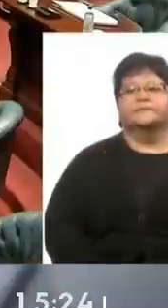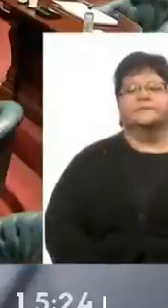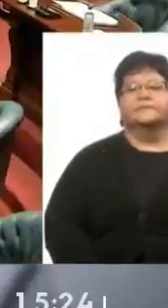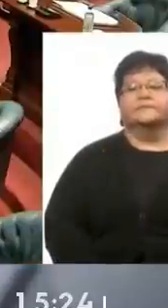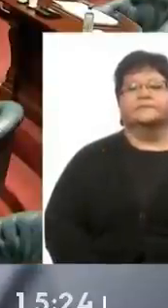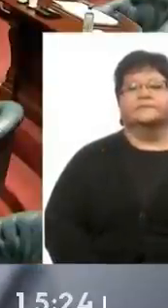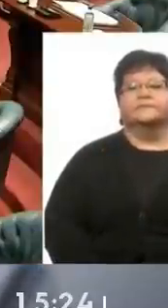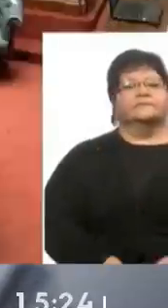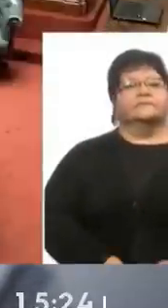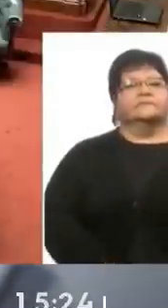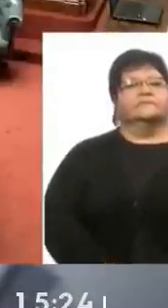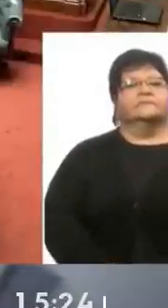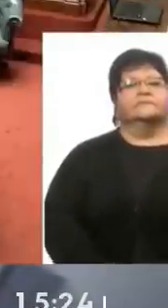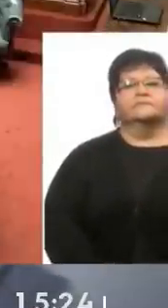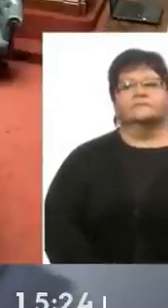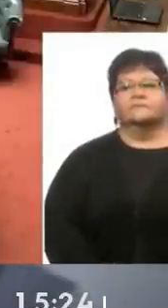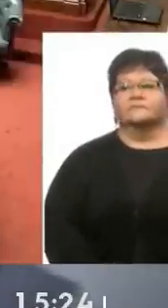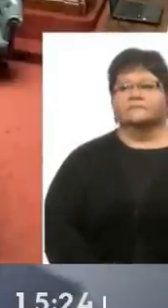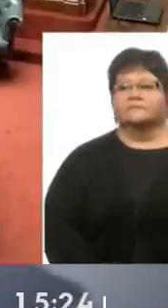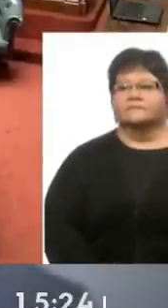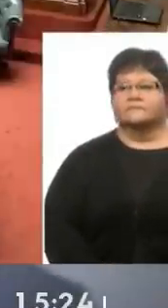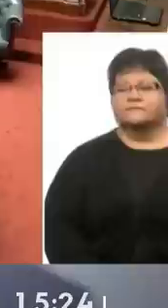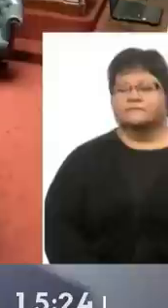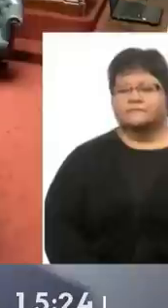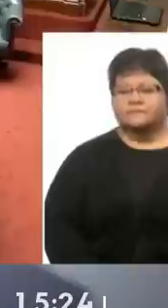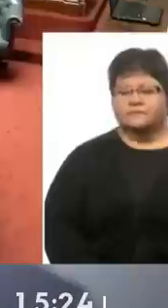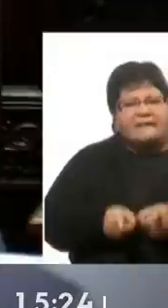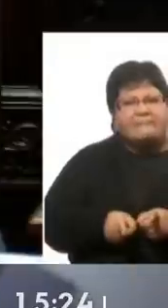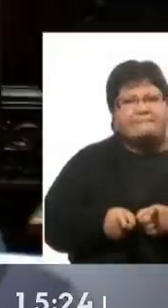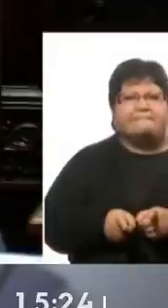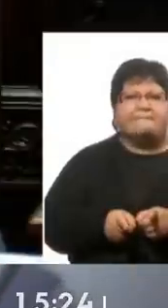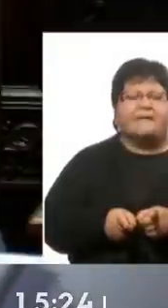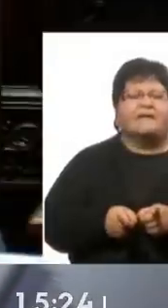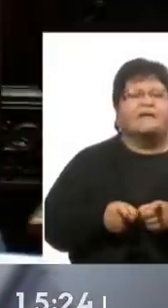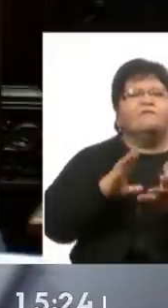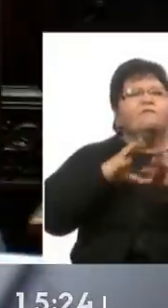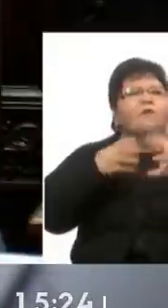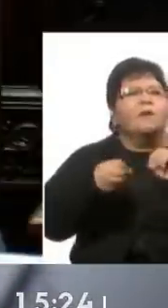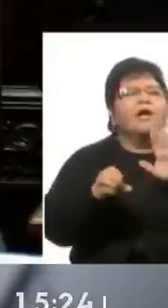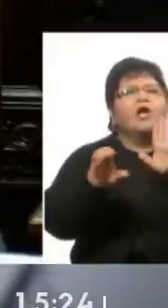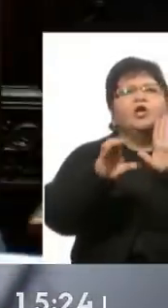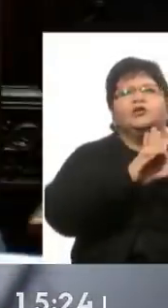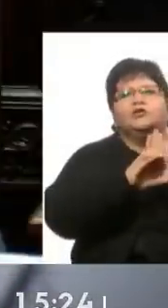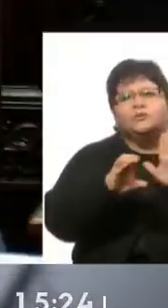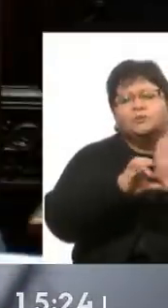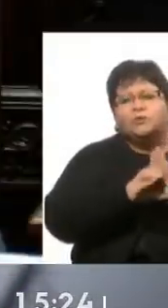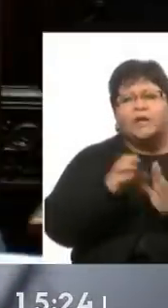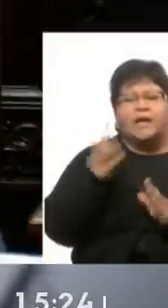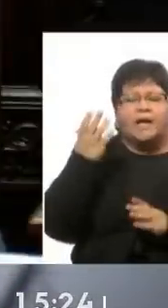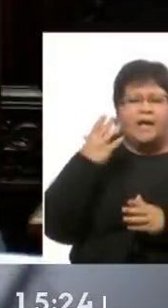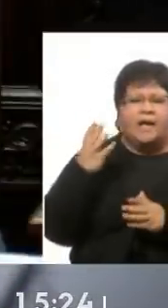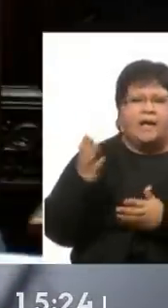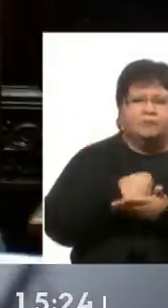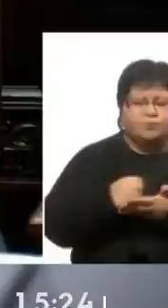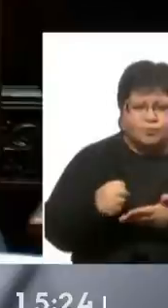imagen dentro de la derecho público uruguayo. Puede haber algunos que puedan pensar distinto, porque a veces generalmente los